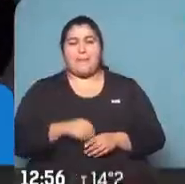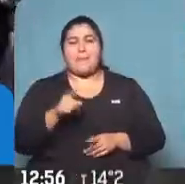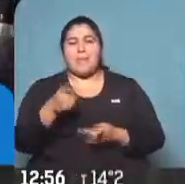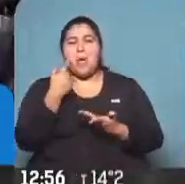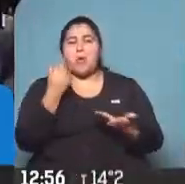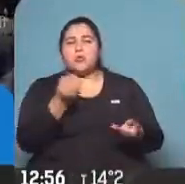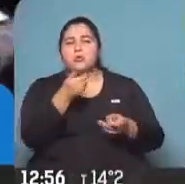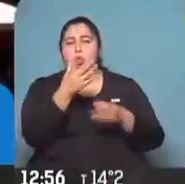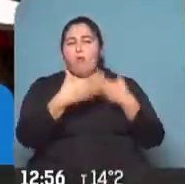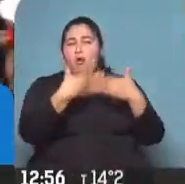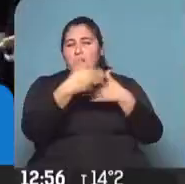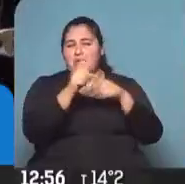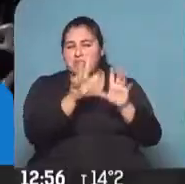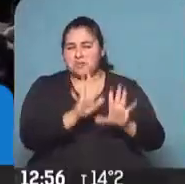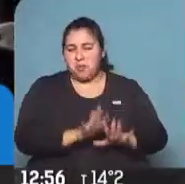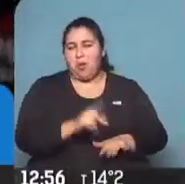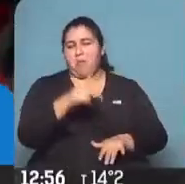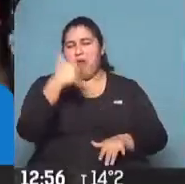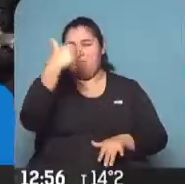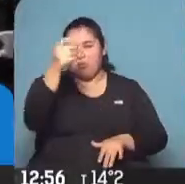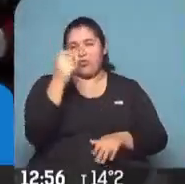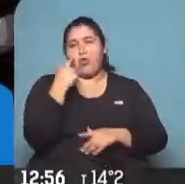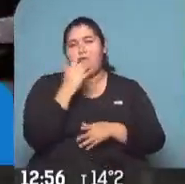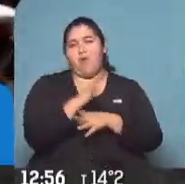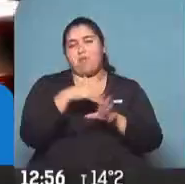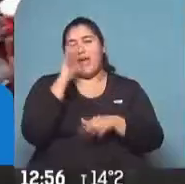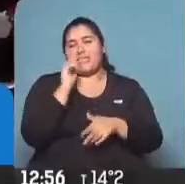al futuro conquista de las armas